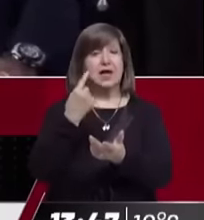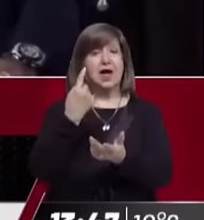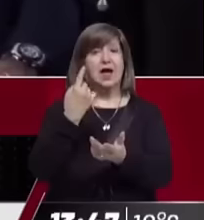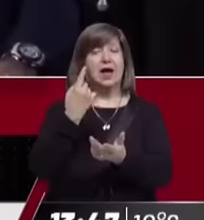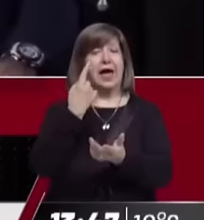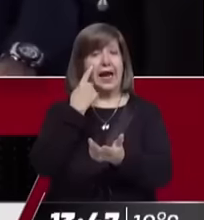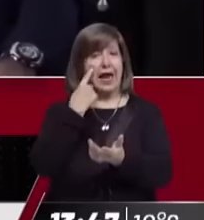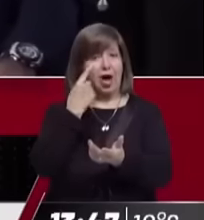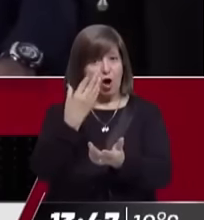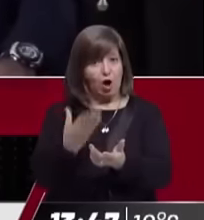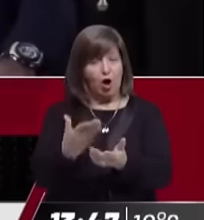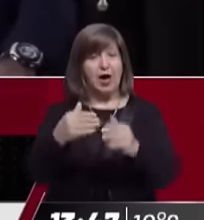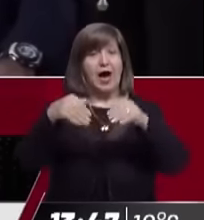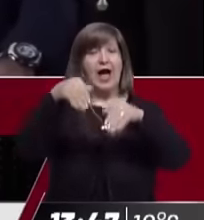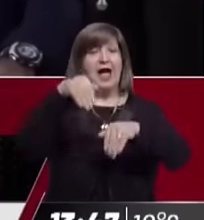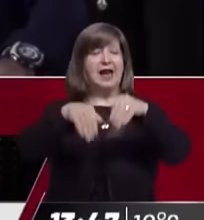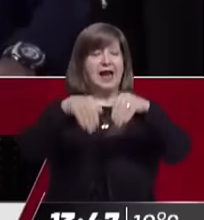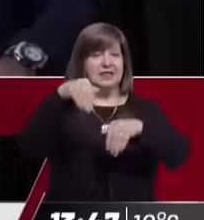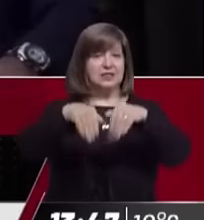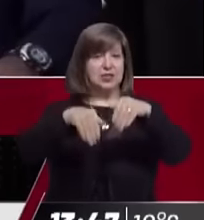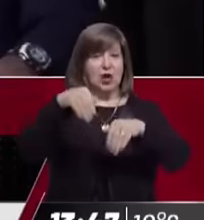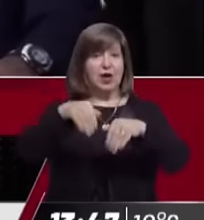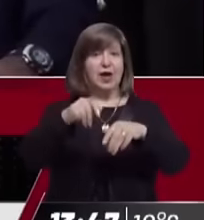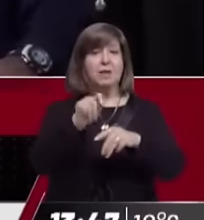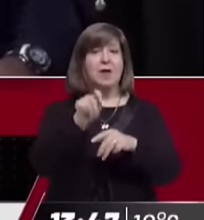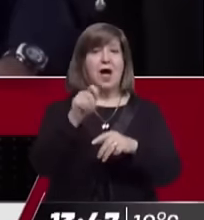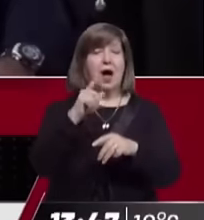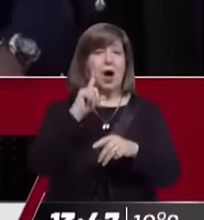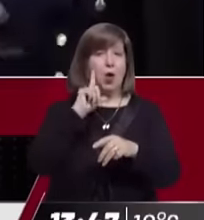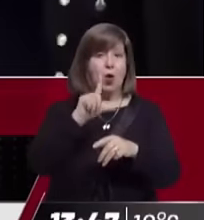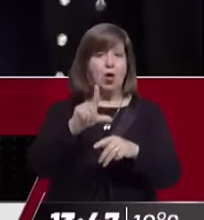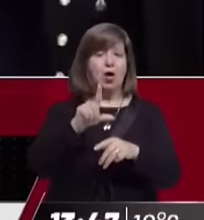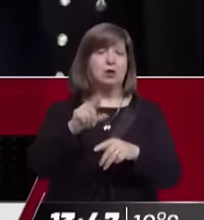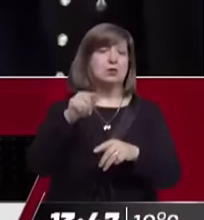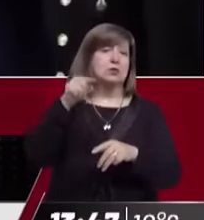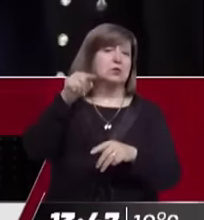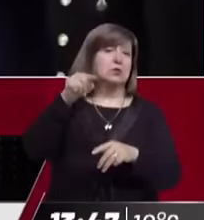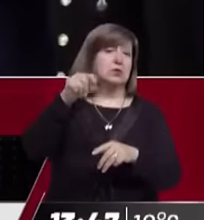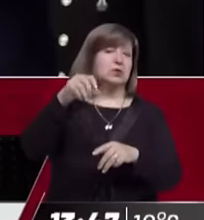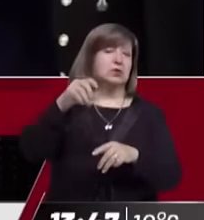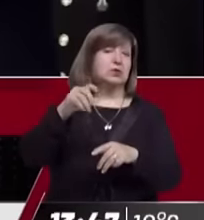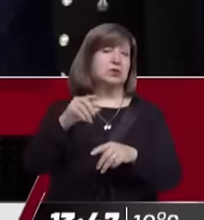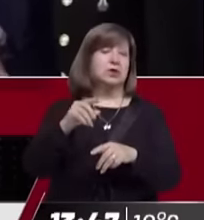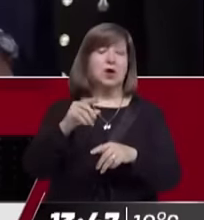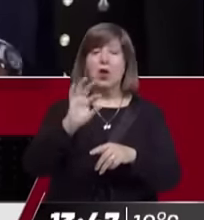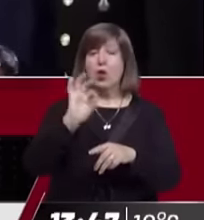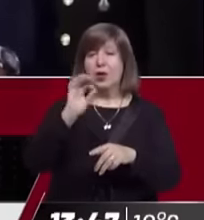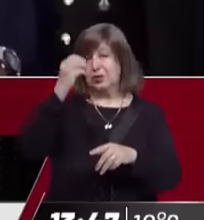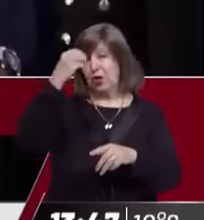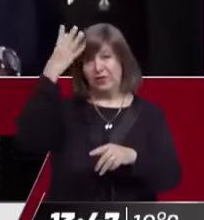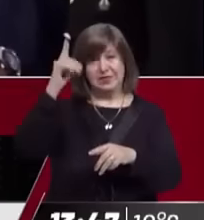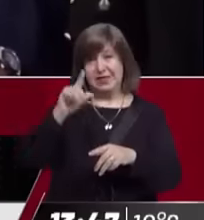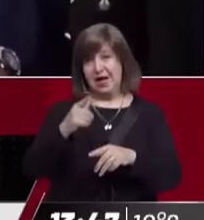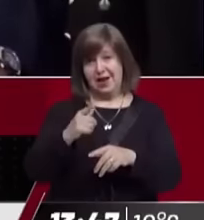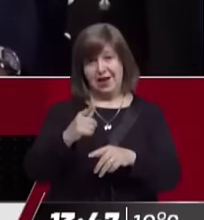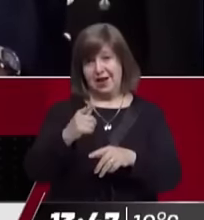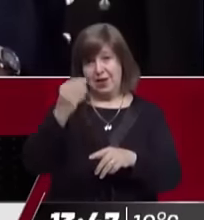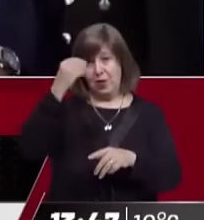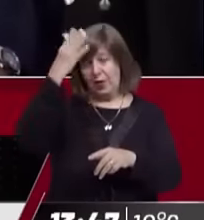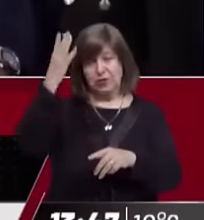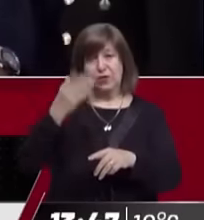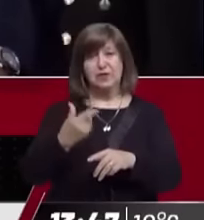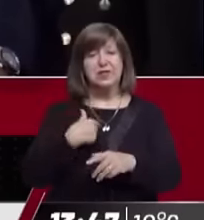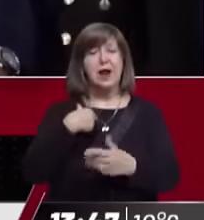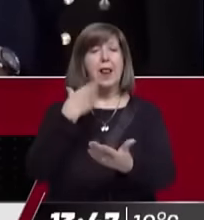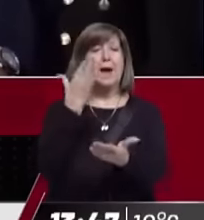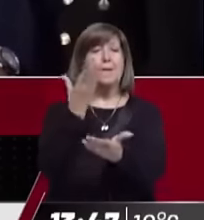reconozca que las elecciones realizadas a fines de julio son no legítimas, y le